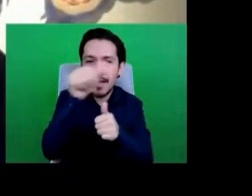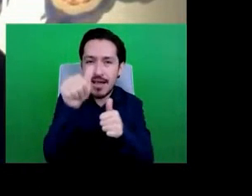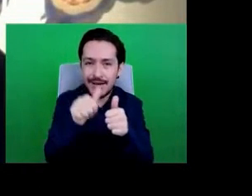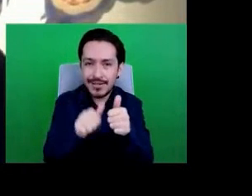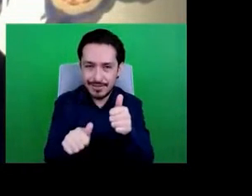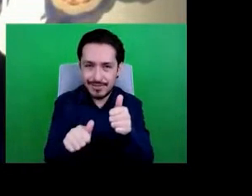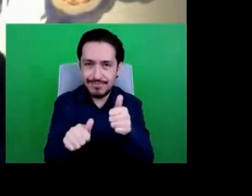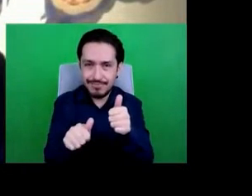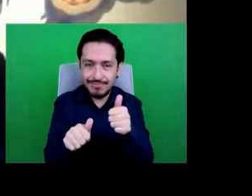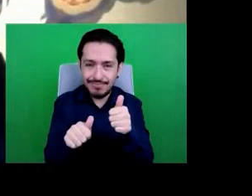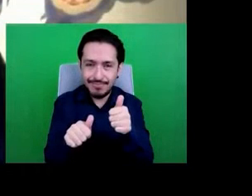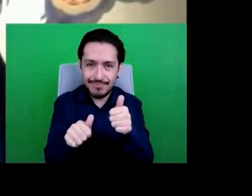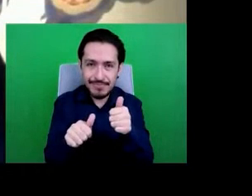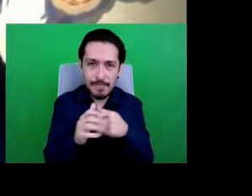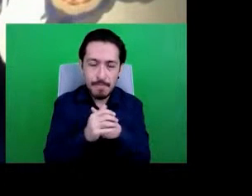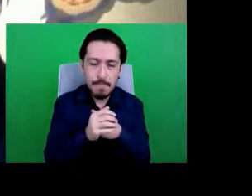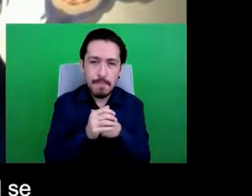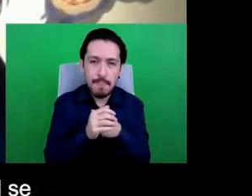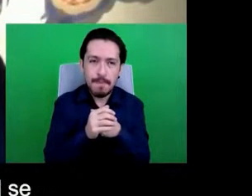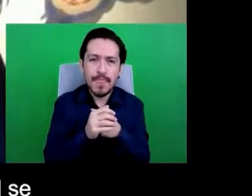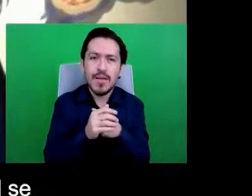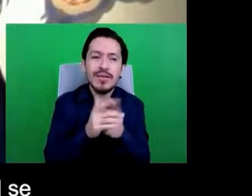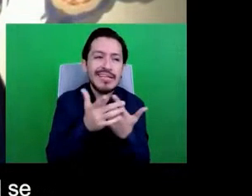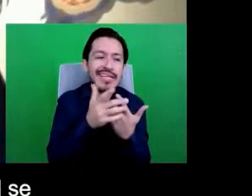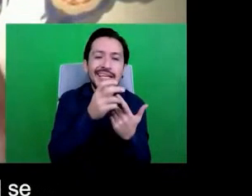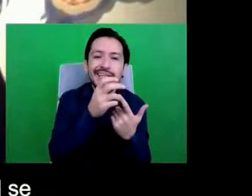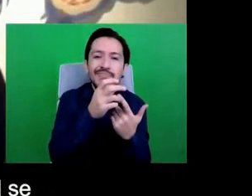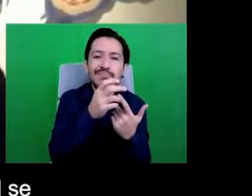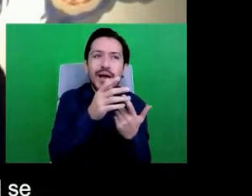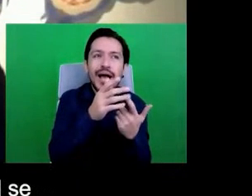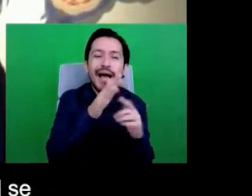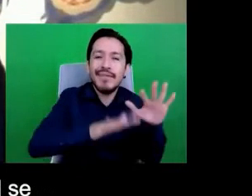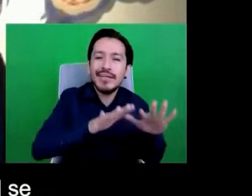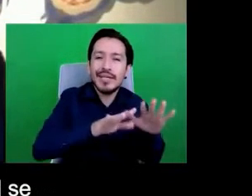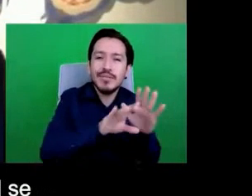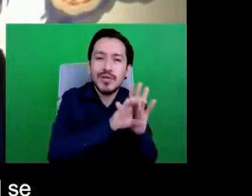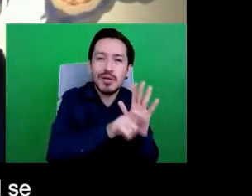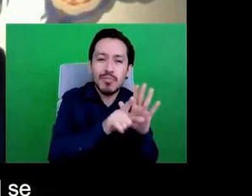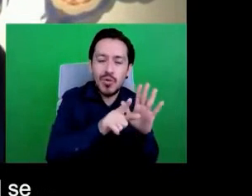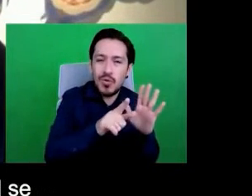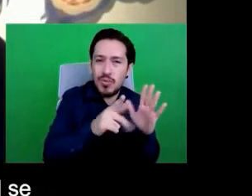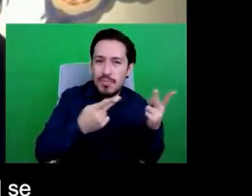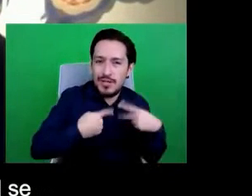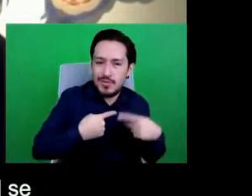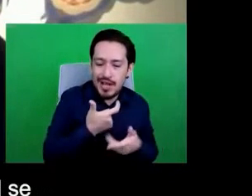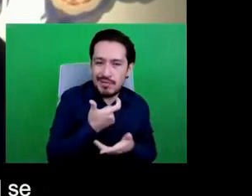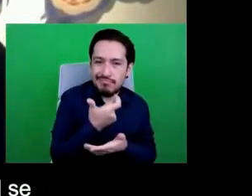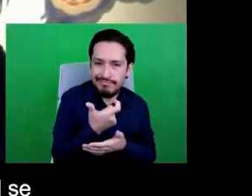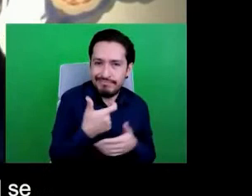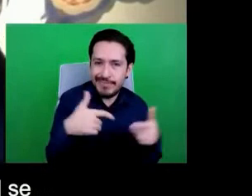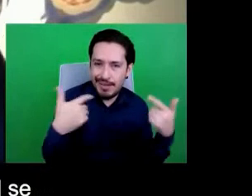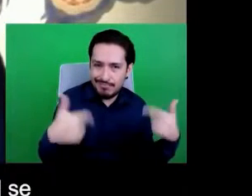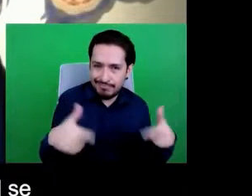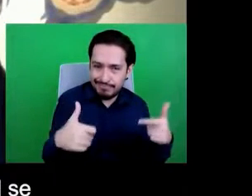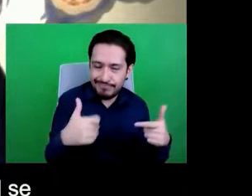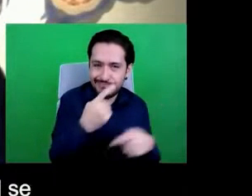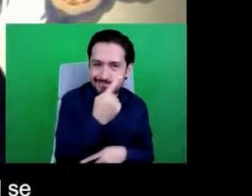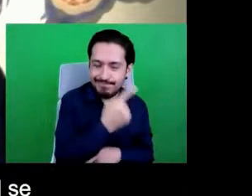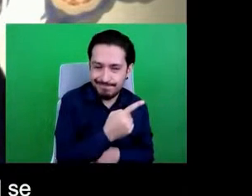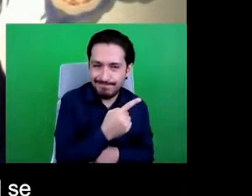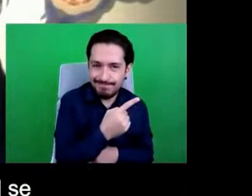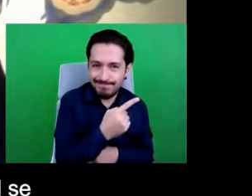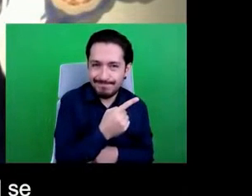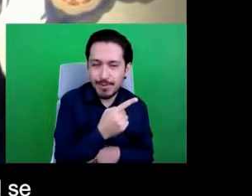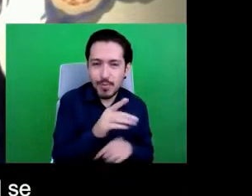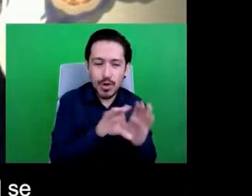generalmente algo que está al alcance de las clases altas, como por ejemplo la ópera, el teatro, etcétera. La cultura comercial